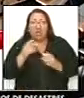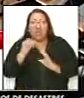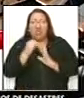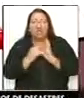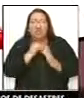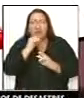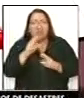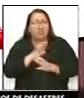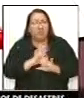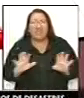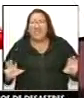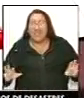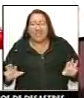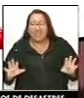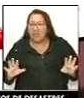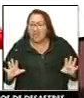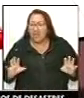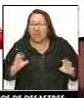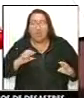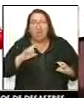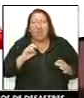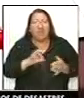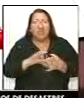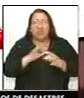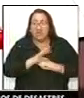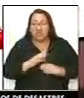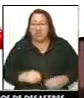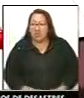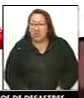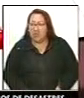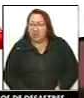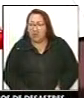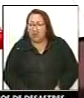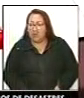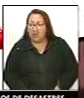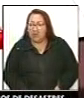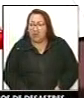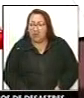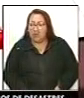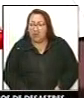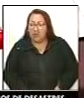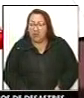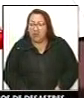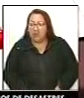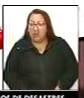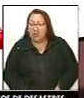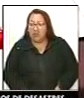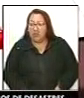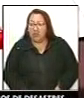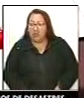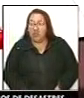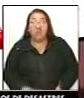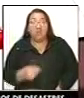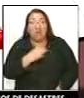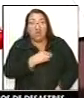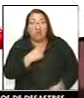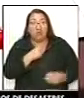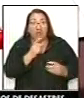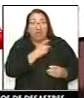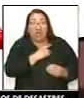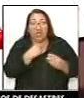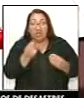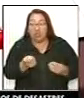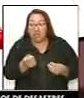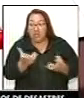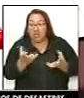que ver con los criterios de pluralidad y de especialidad. La inconstitucionalidad tiene que ver con el hecho de que el Poder Ejecutivo, por delegación de